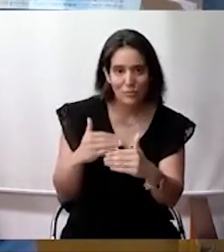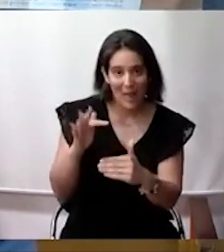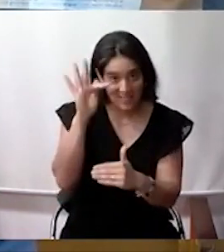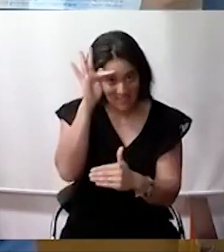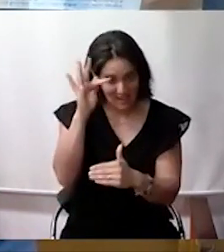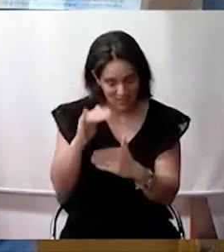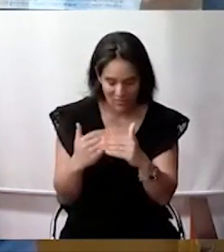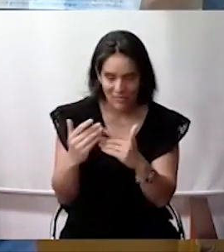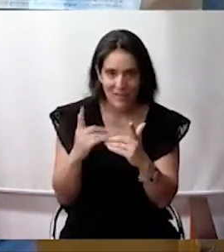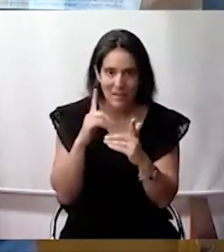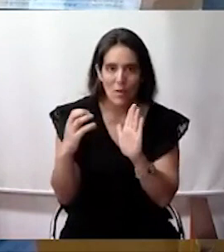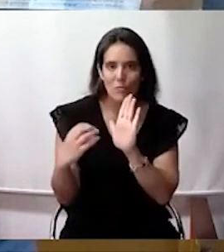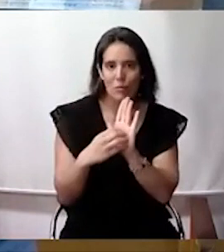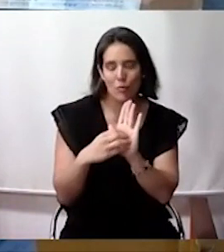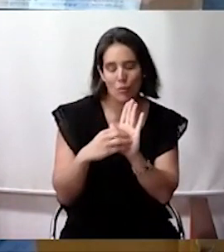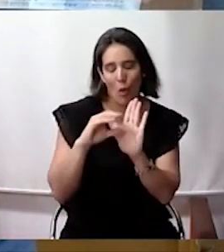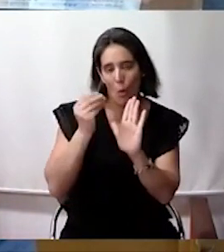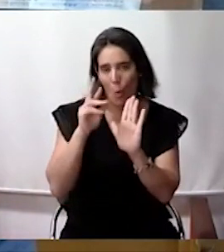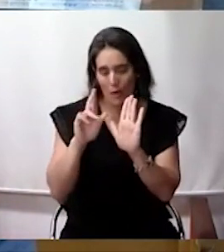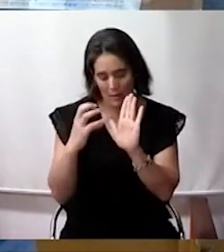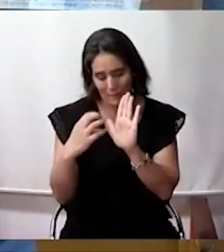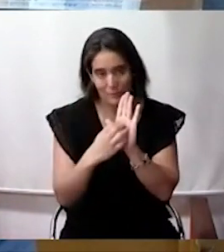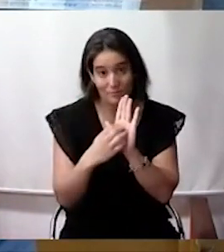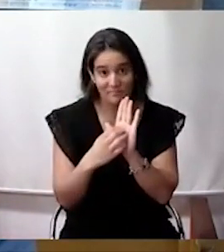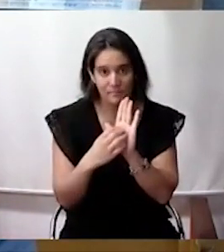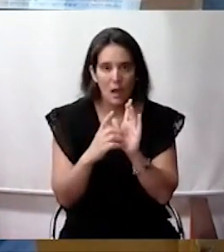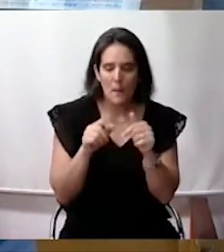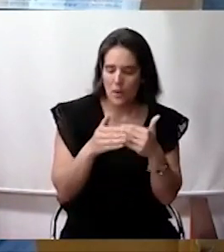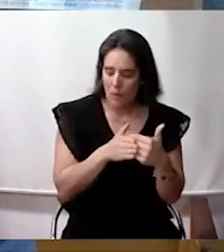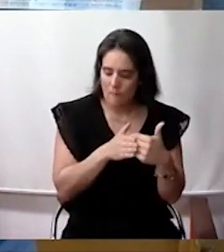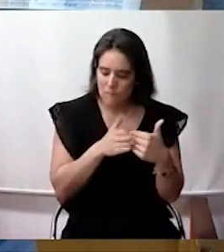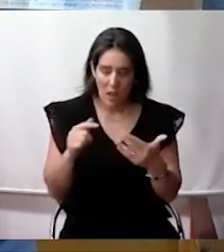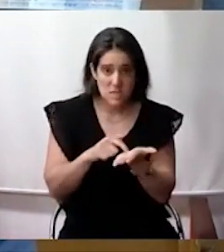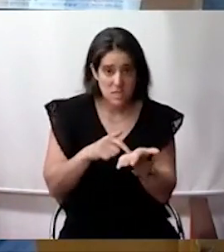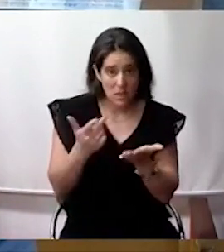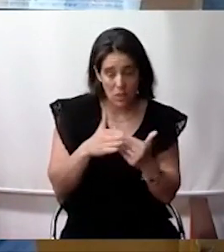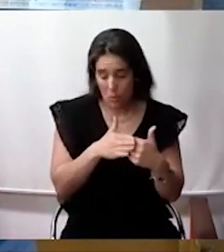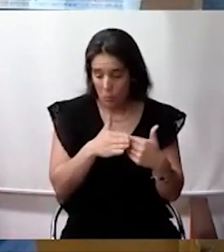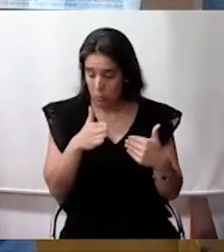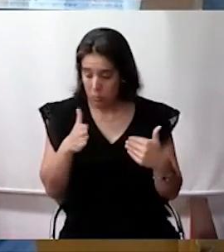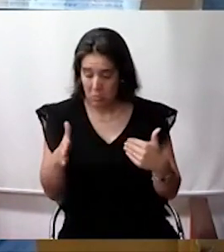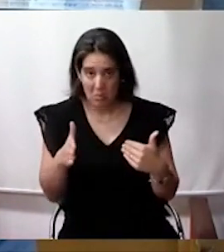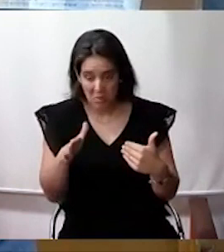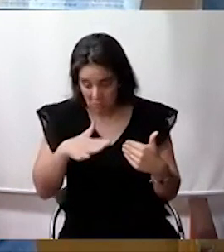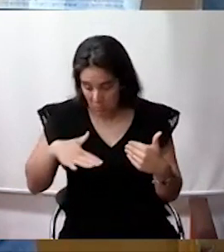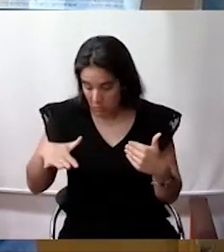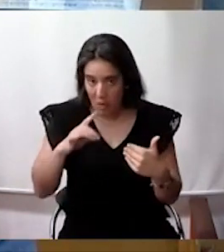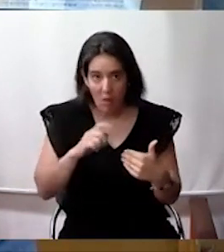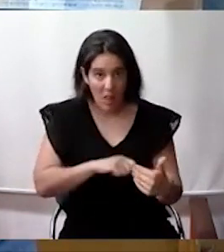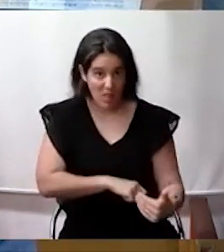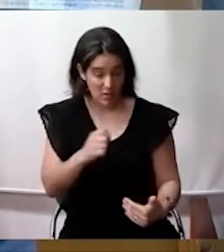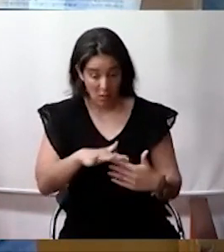incluyendo el código QR sin embargo fuera de la zona céntrica de la ciudad de San José de mayo y de